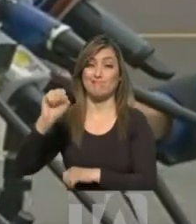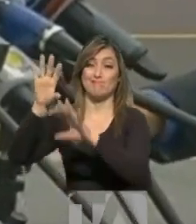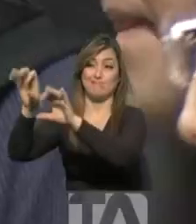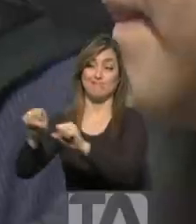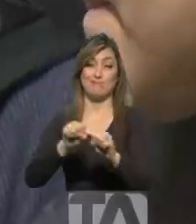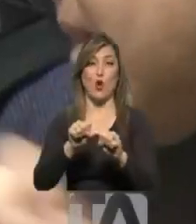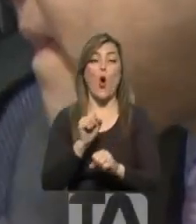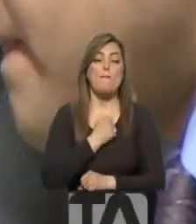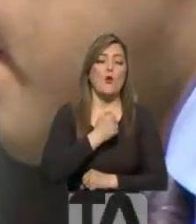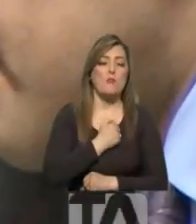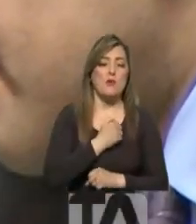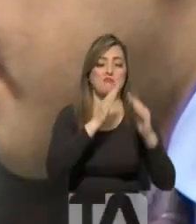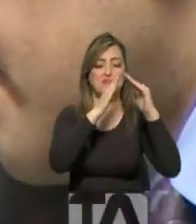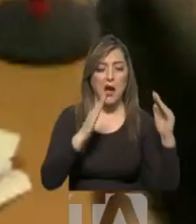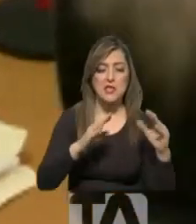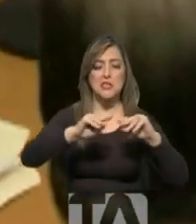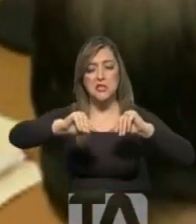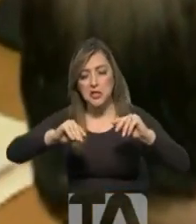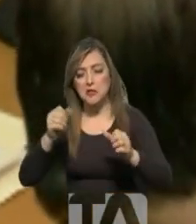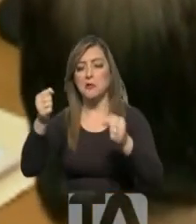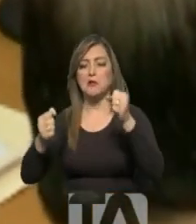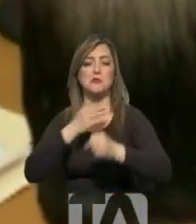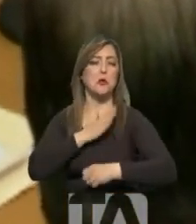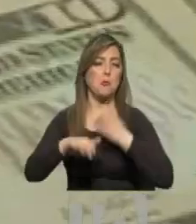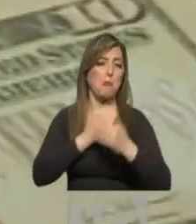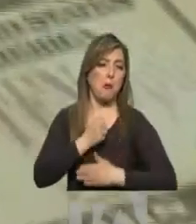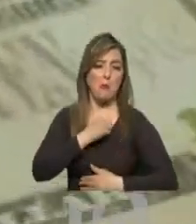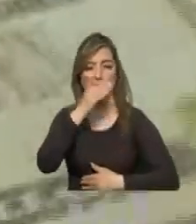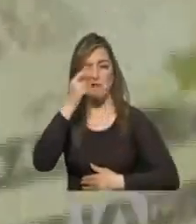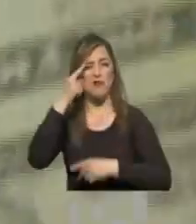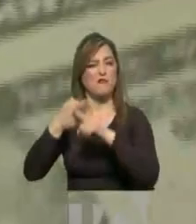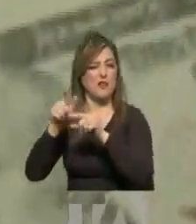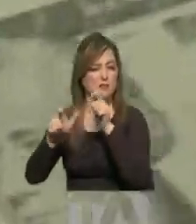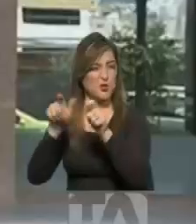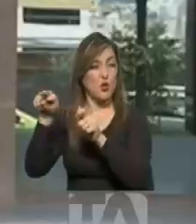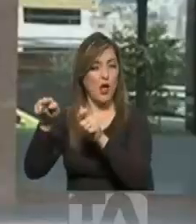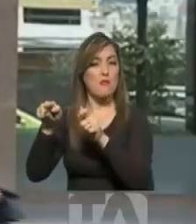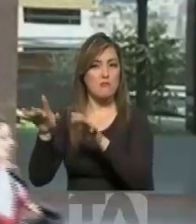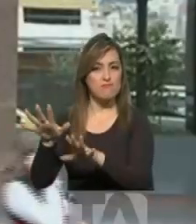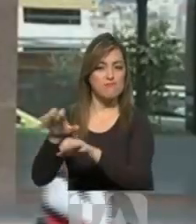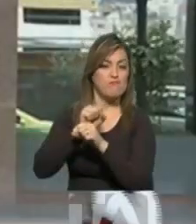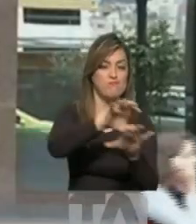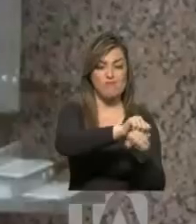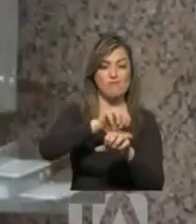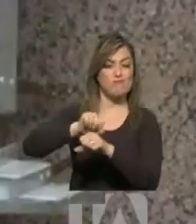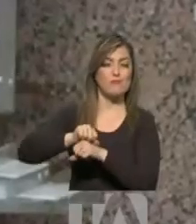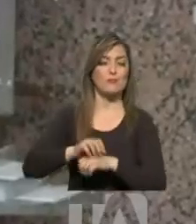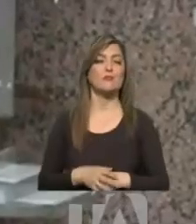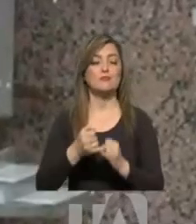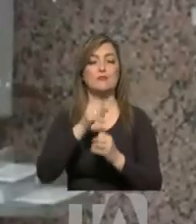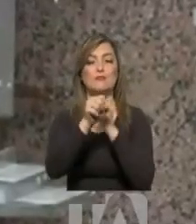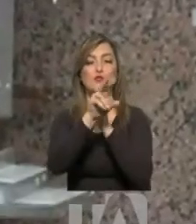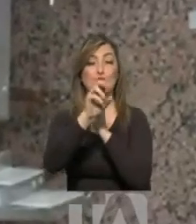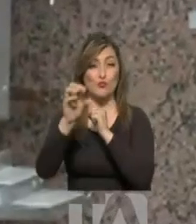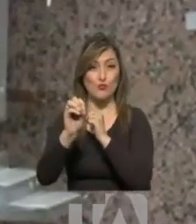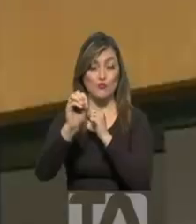con embargos, retención de cuentas y todas las acciones que permitan recaudar los montos señalados. A finales de 2020, la Procuraduría